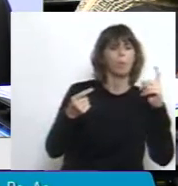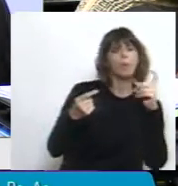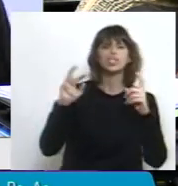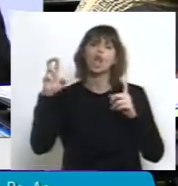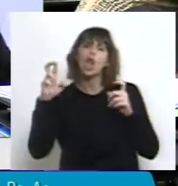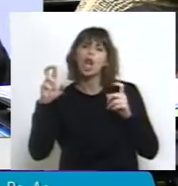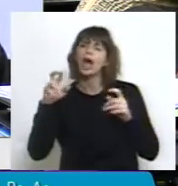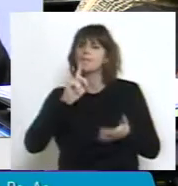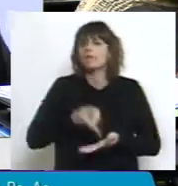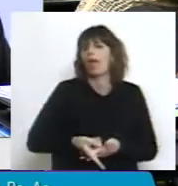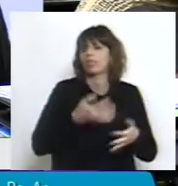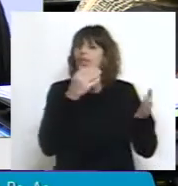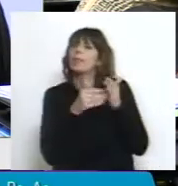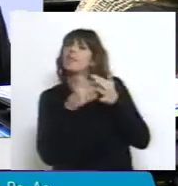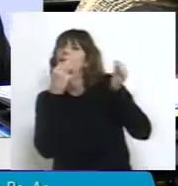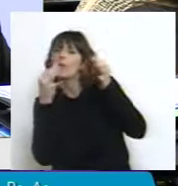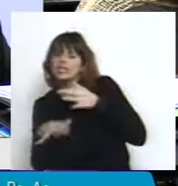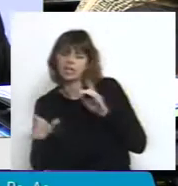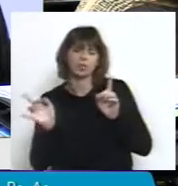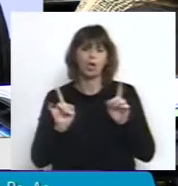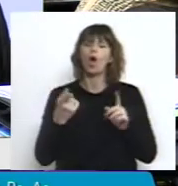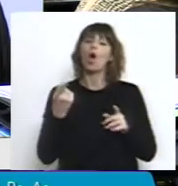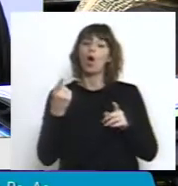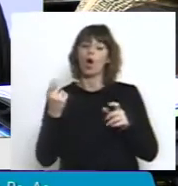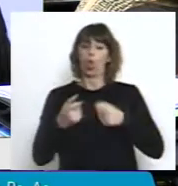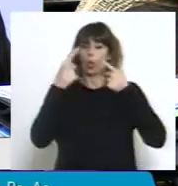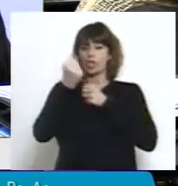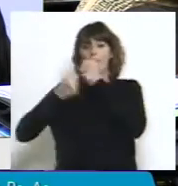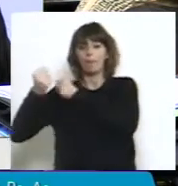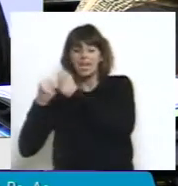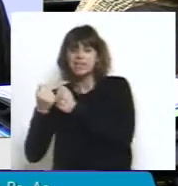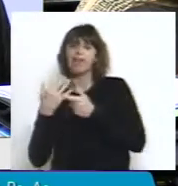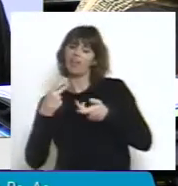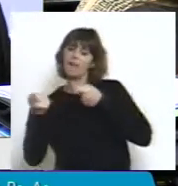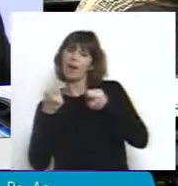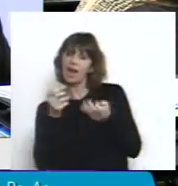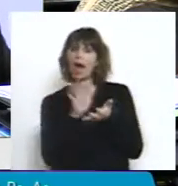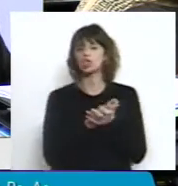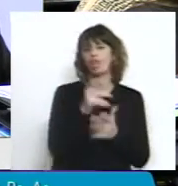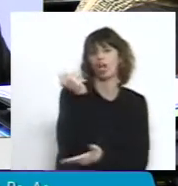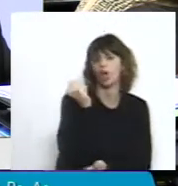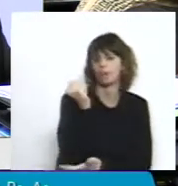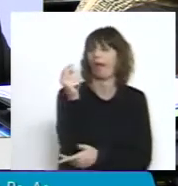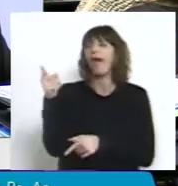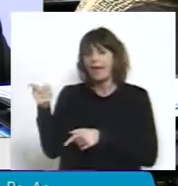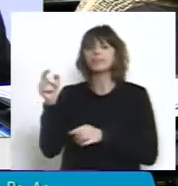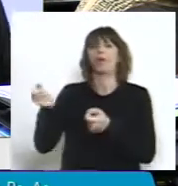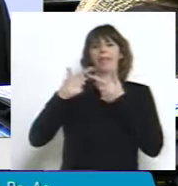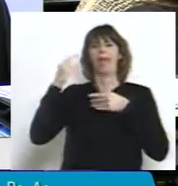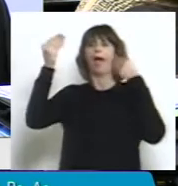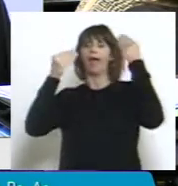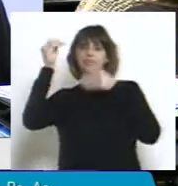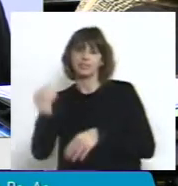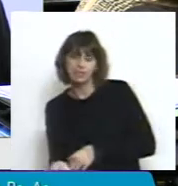son para los empresarios o no podemos emitir dinero para financiar